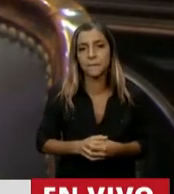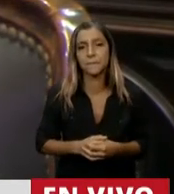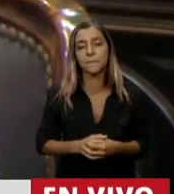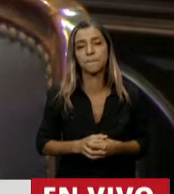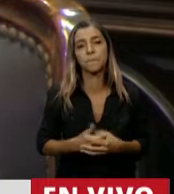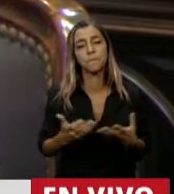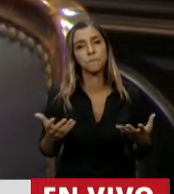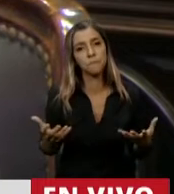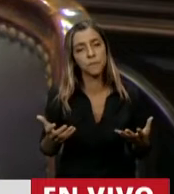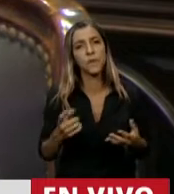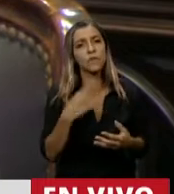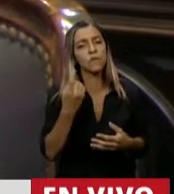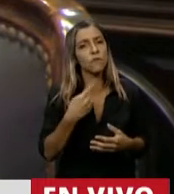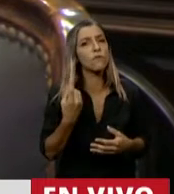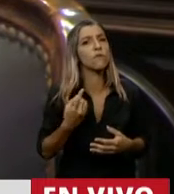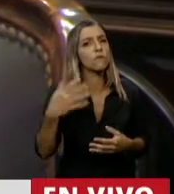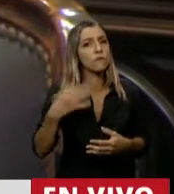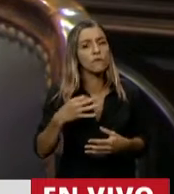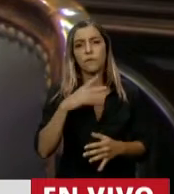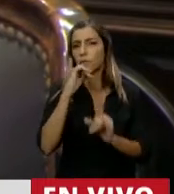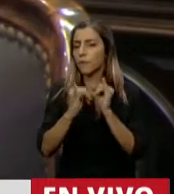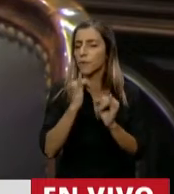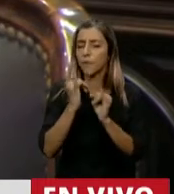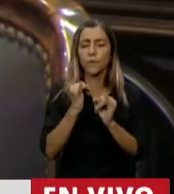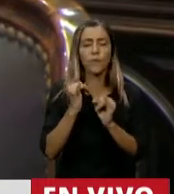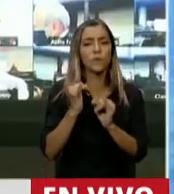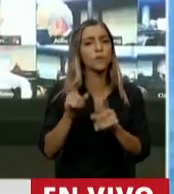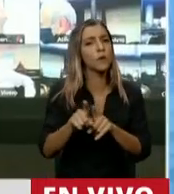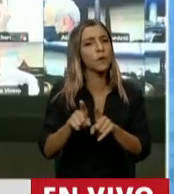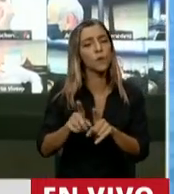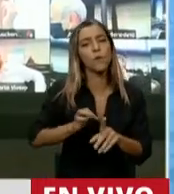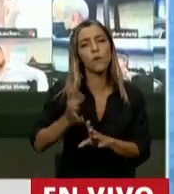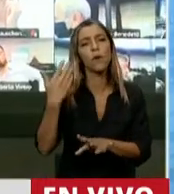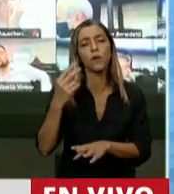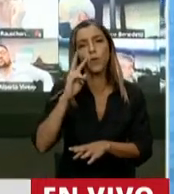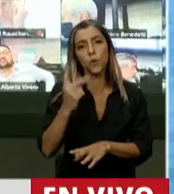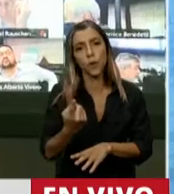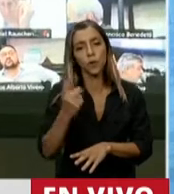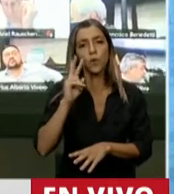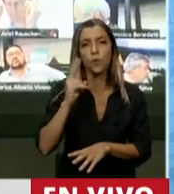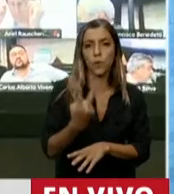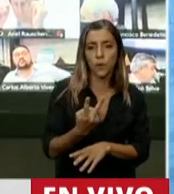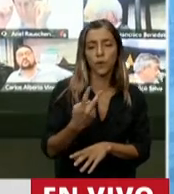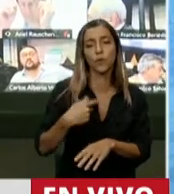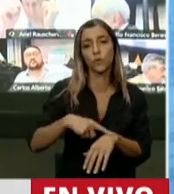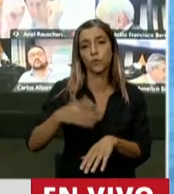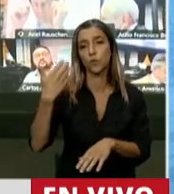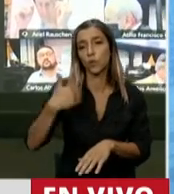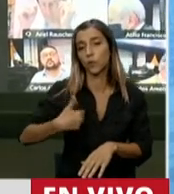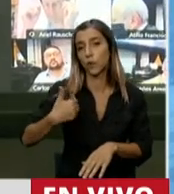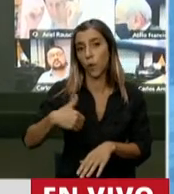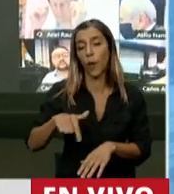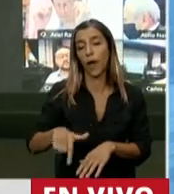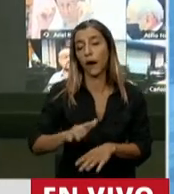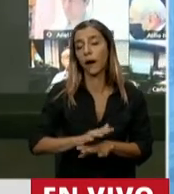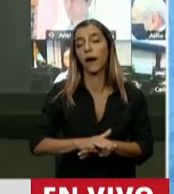pero tenemos que decir también así como allá por el 2001 2002 cuando la argentina sufrió